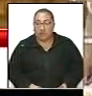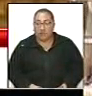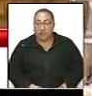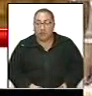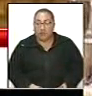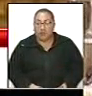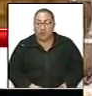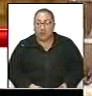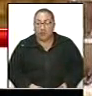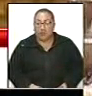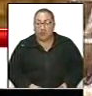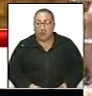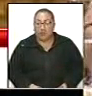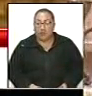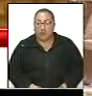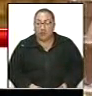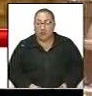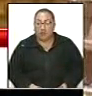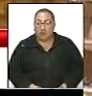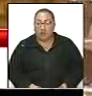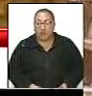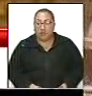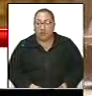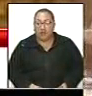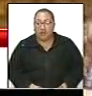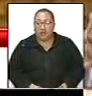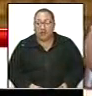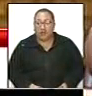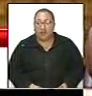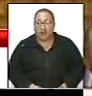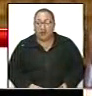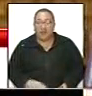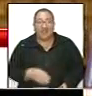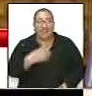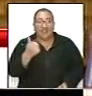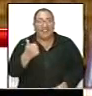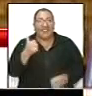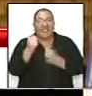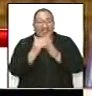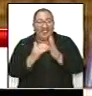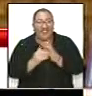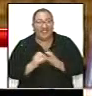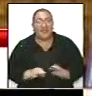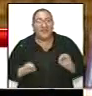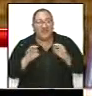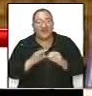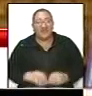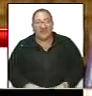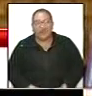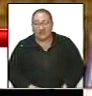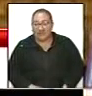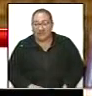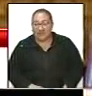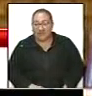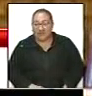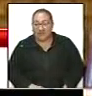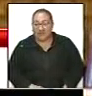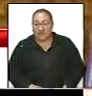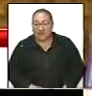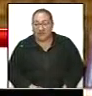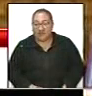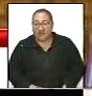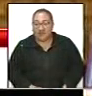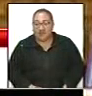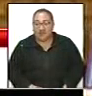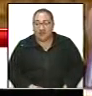La otra agenda... Muchas gracias, presidente. La otra agenda importante es la de